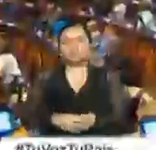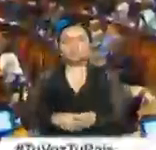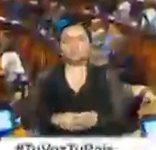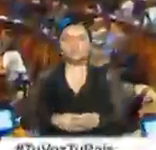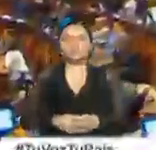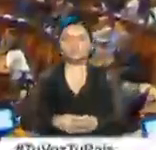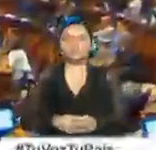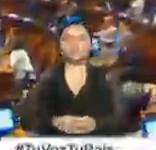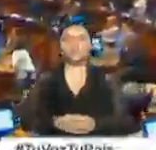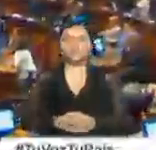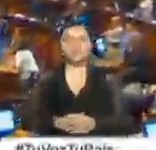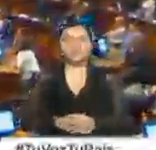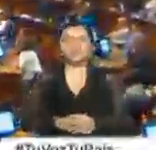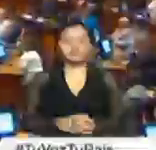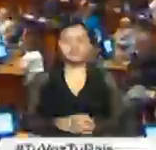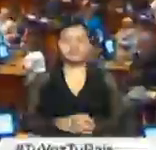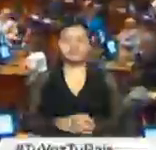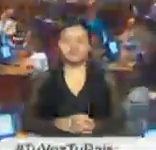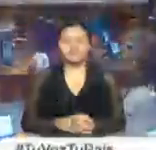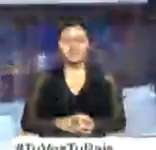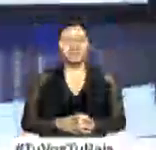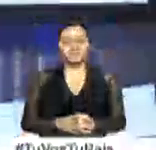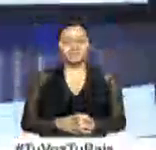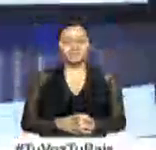Carolina Díaz, Noticiero Ciudadano.